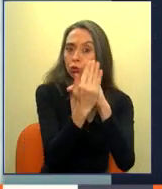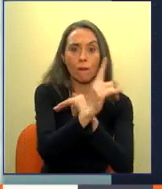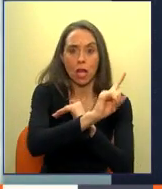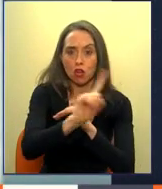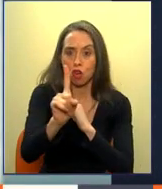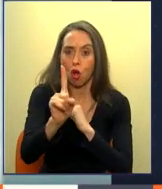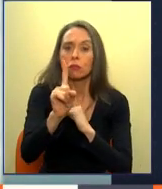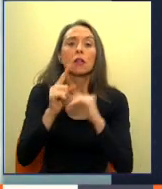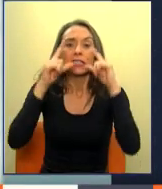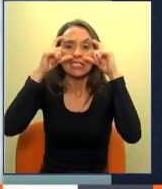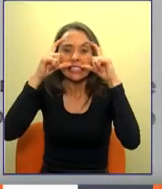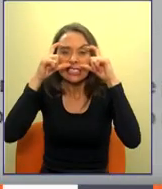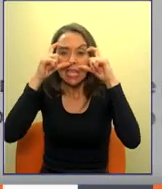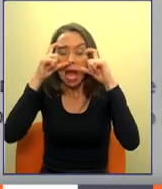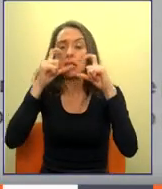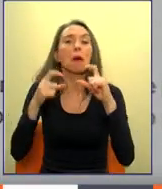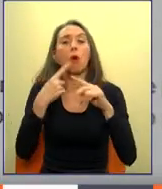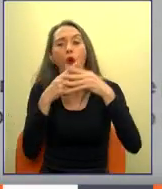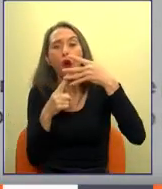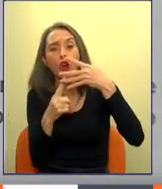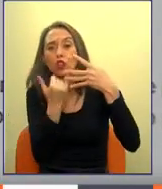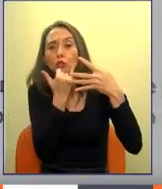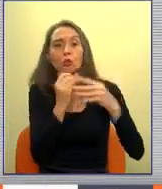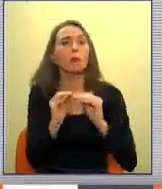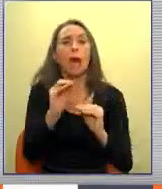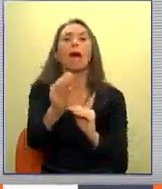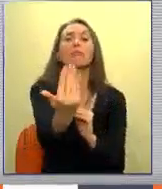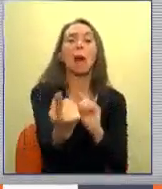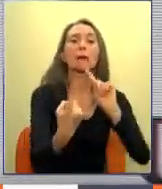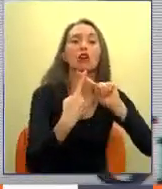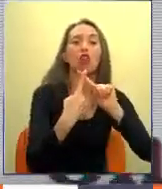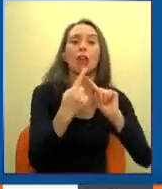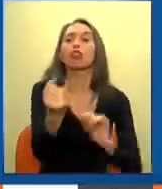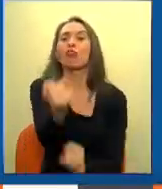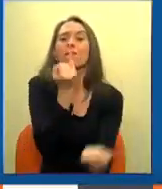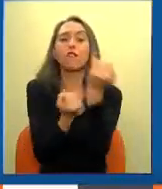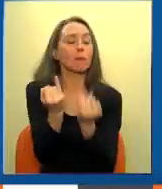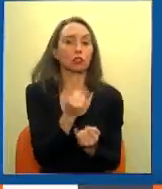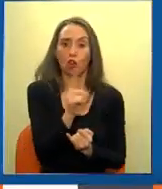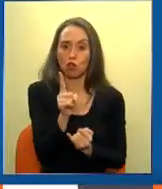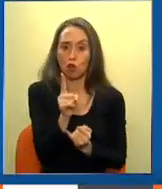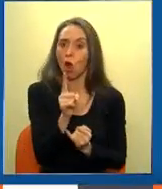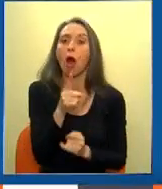inescrupulosos estafando. Prefiera siempre los canales oficiales de información.